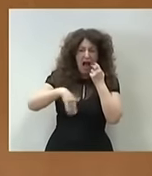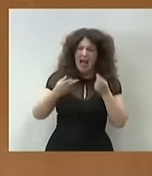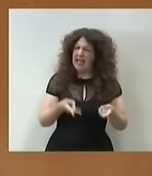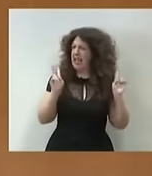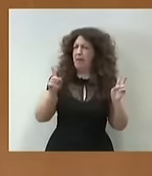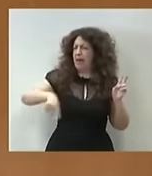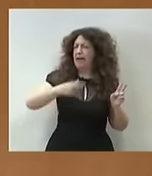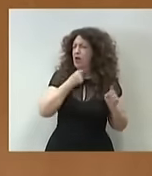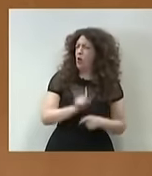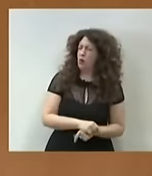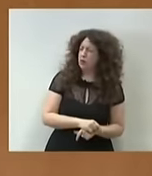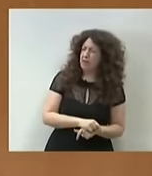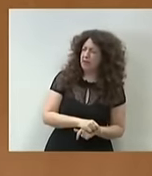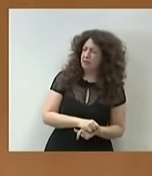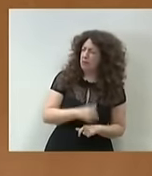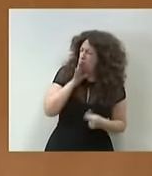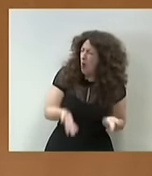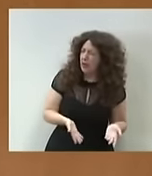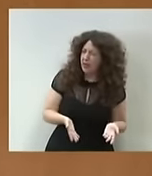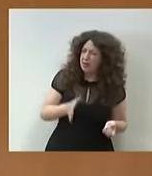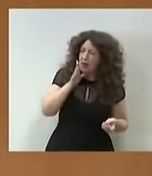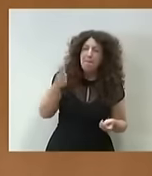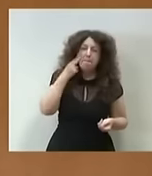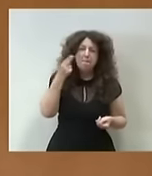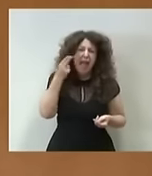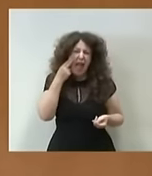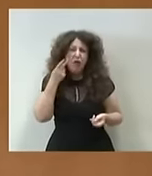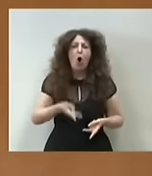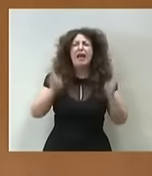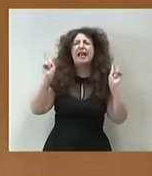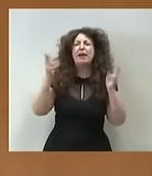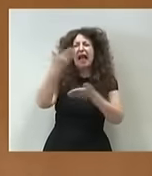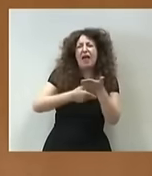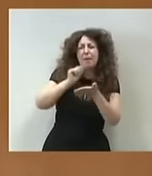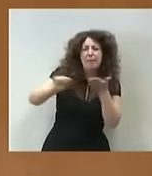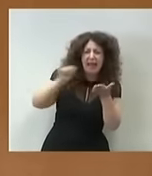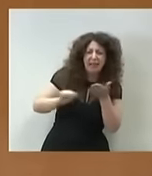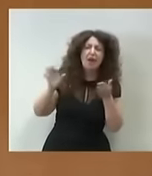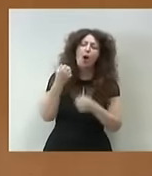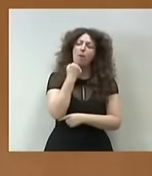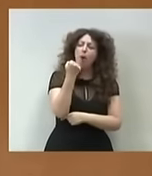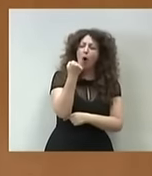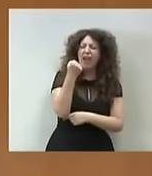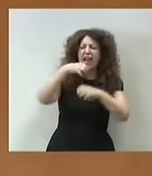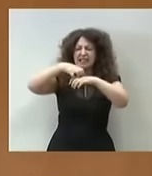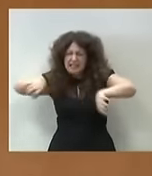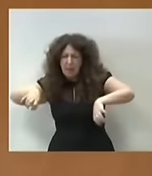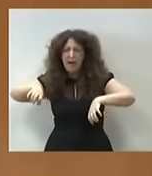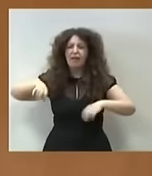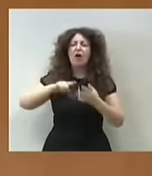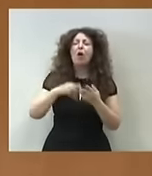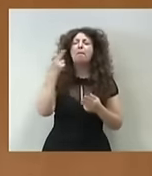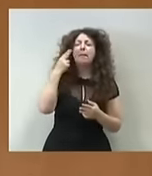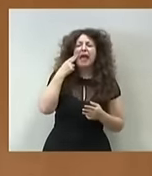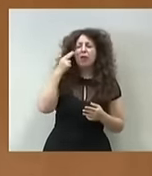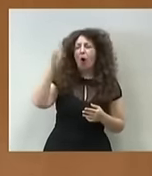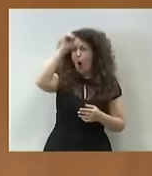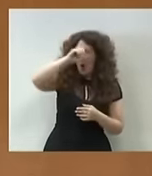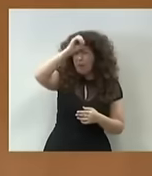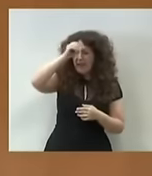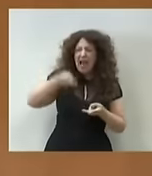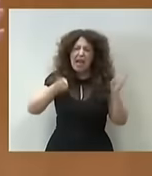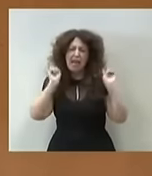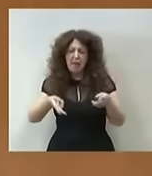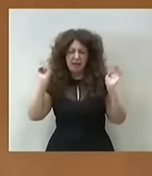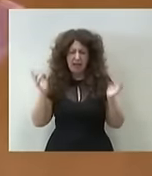libertad? ¿Por qué les da tanto miedo la libertad de prensa, la separación de poderes? ¿Por qué les da tanto miedo la libertad de opinión? ¿Por qué tienen que